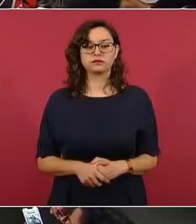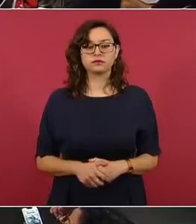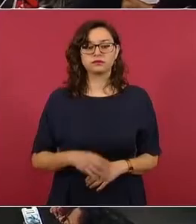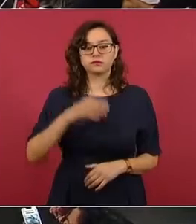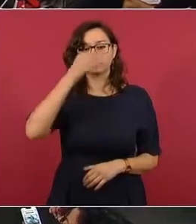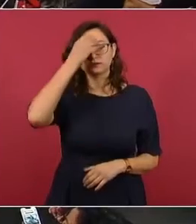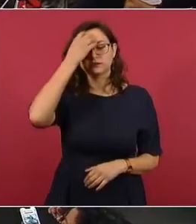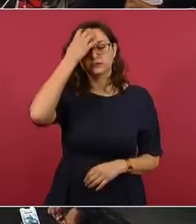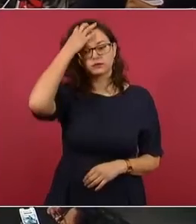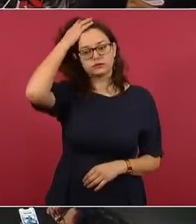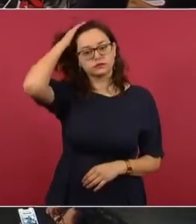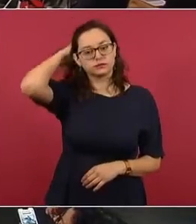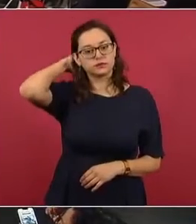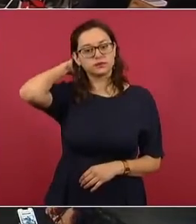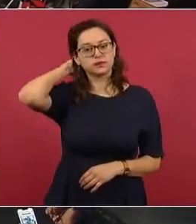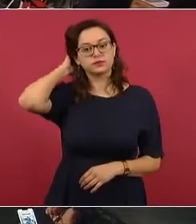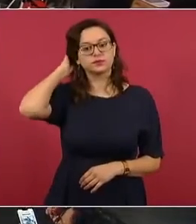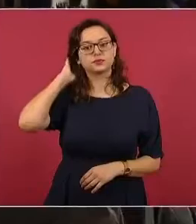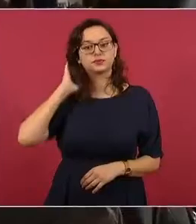Sí.